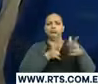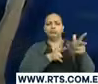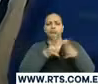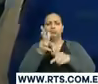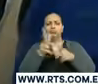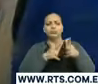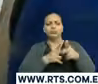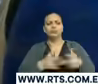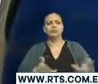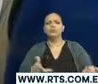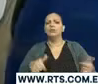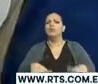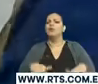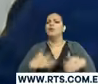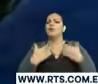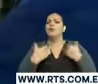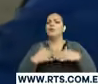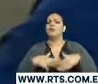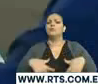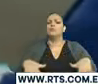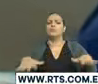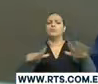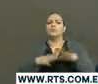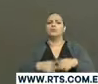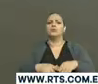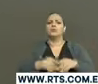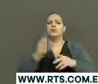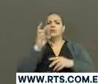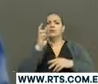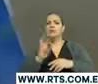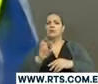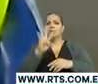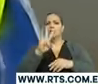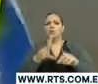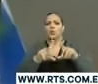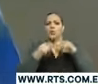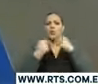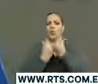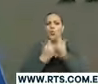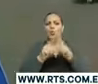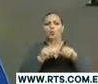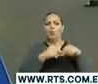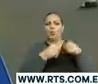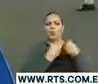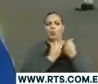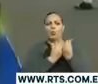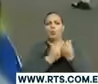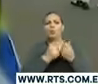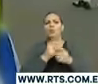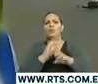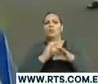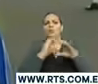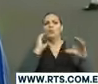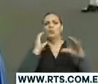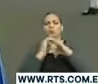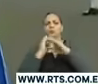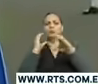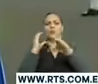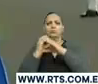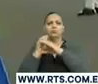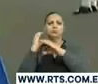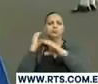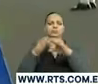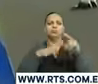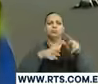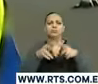En total en la ciudad, ¿cuántas hay? Hay 64 rutas al momento. ¿Ya incrementaron dos más? Incrementamos, sí, porque